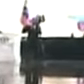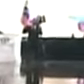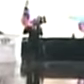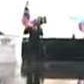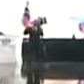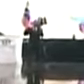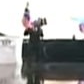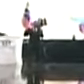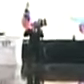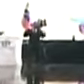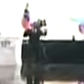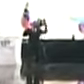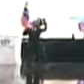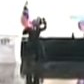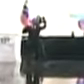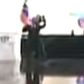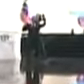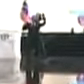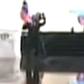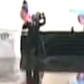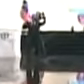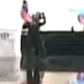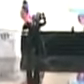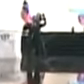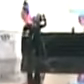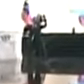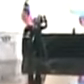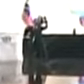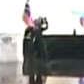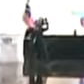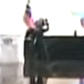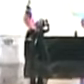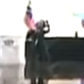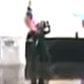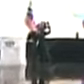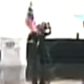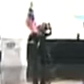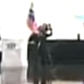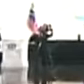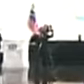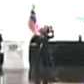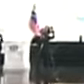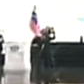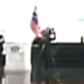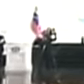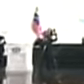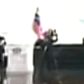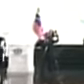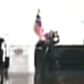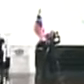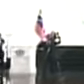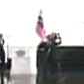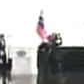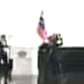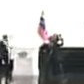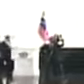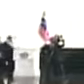Así mantuve mi espíritu aguerrido siempre en defensa de la patria.